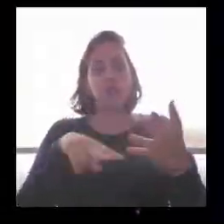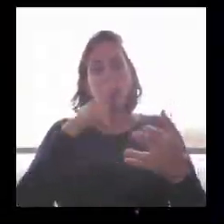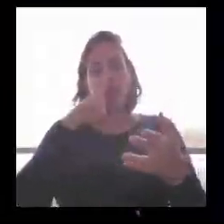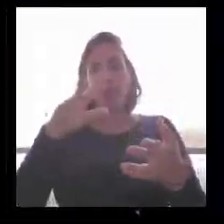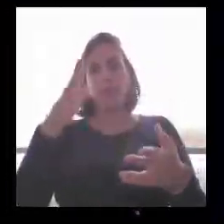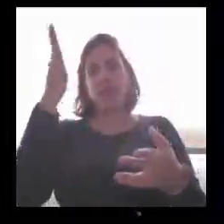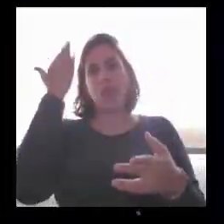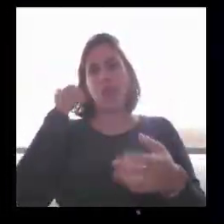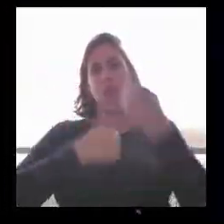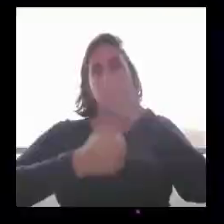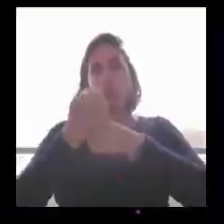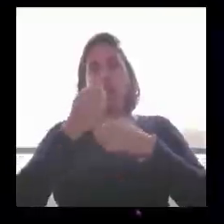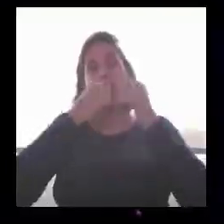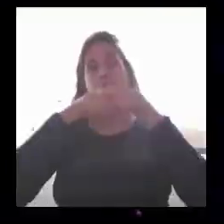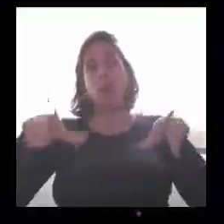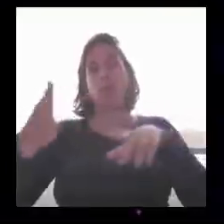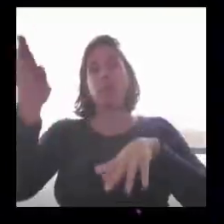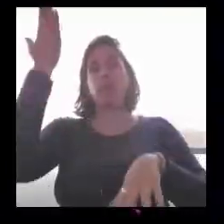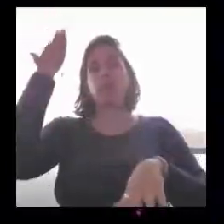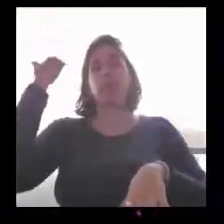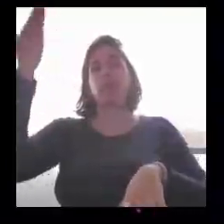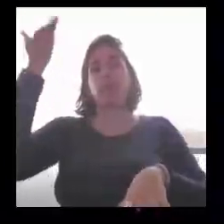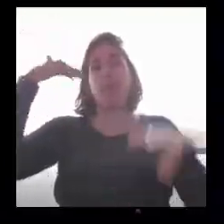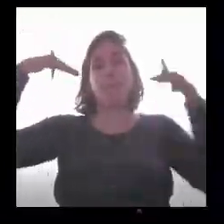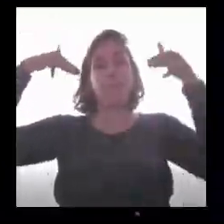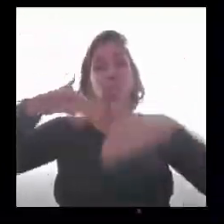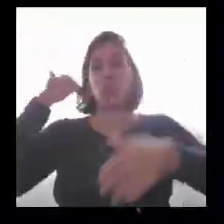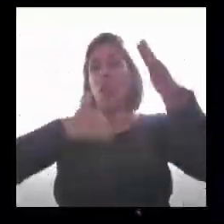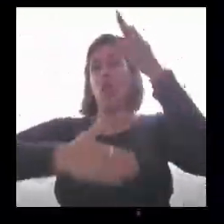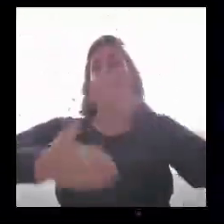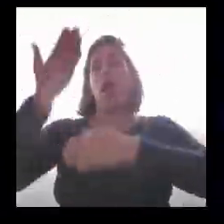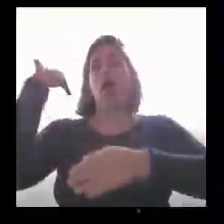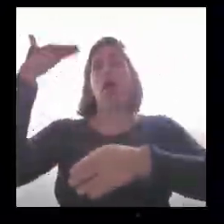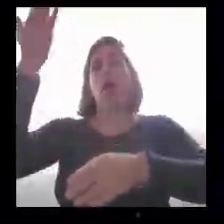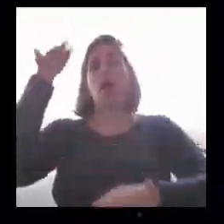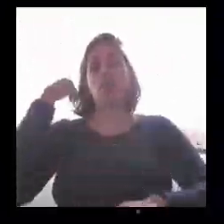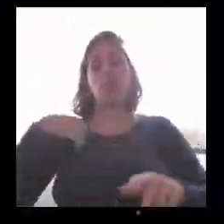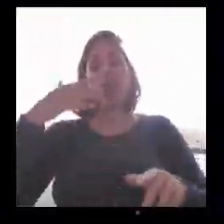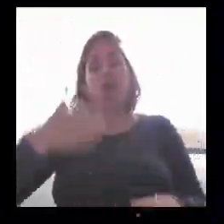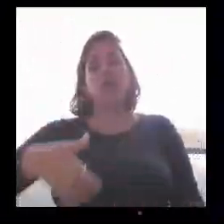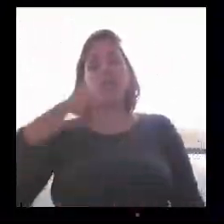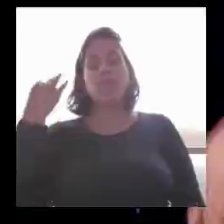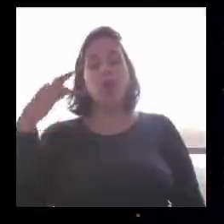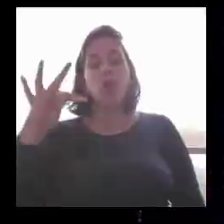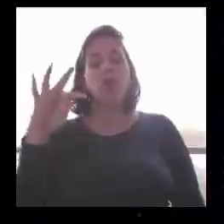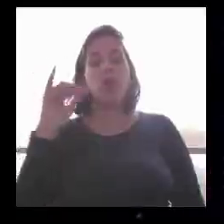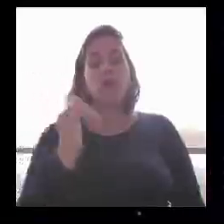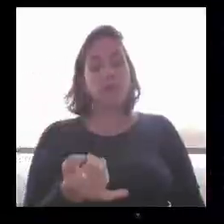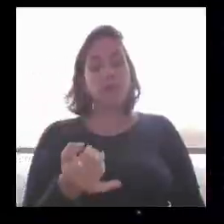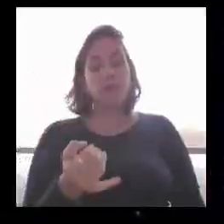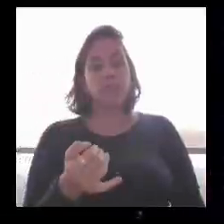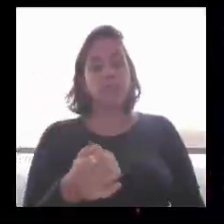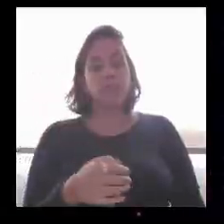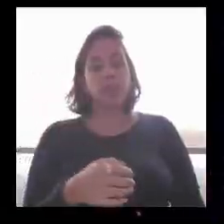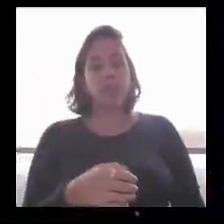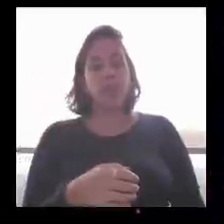años atrás. Entonces, eso, la teoría, hay teorías solamente, obviamente, la